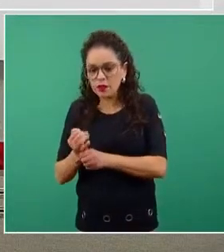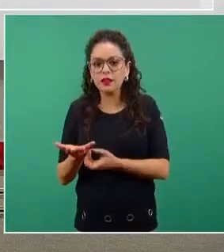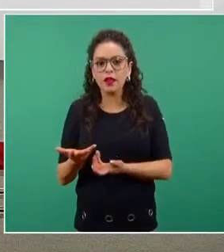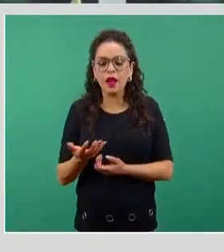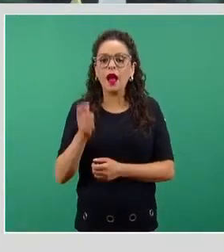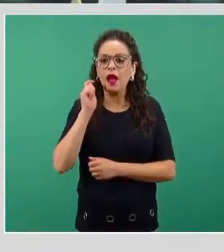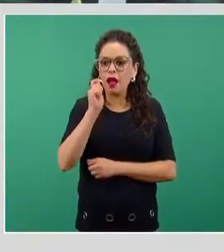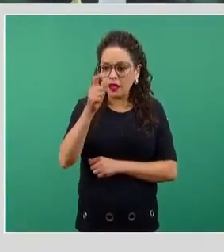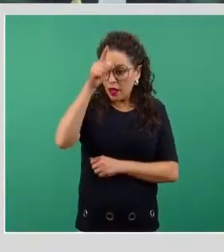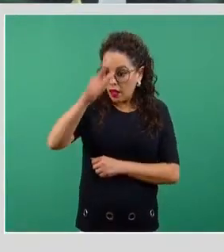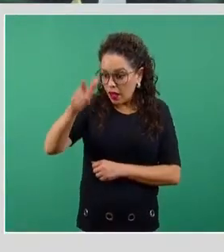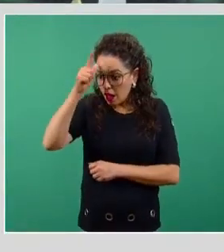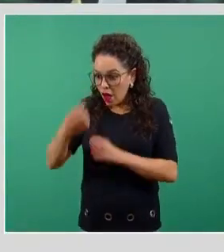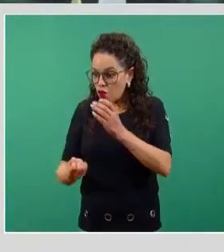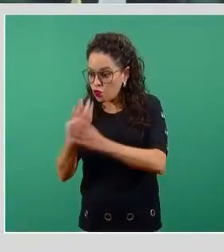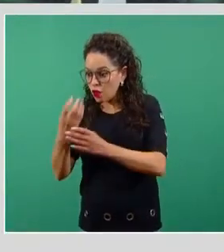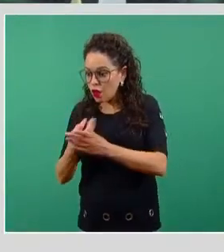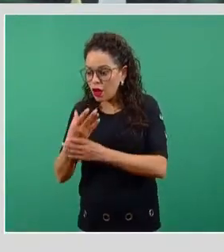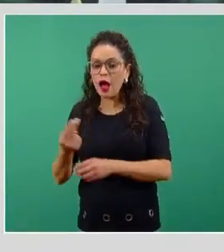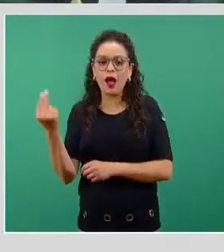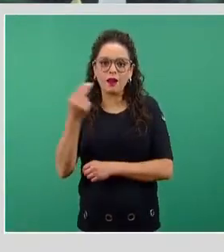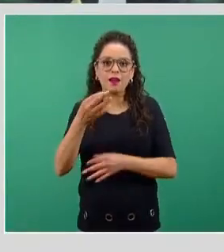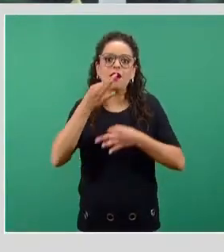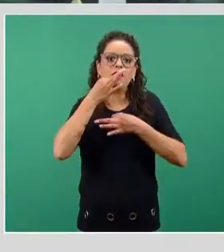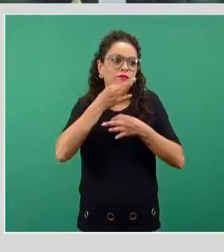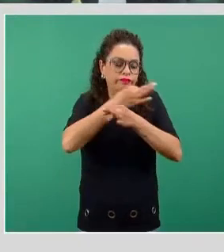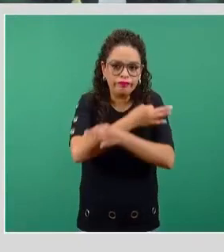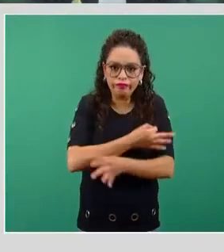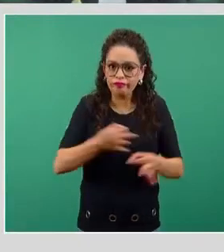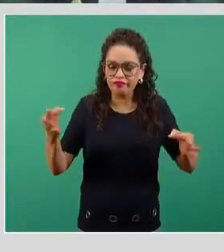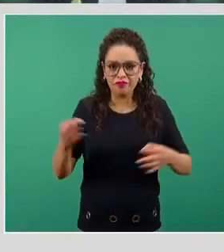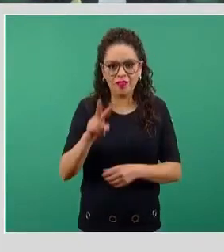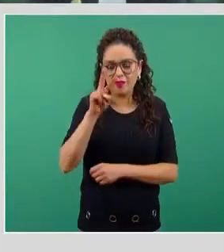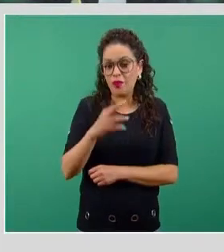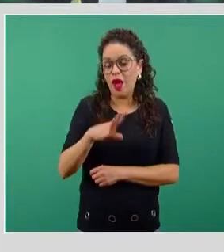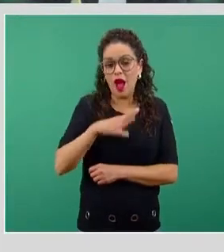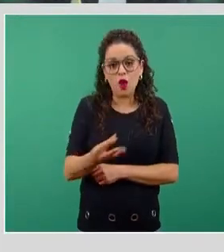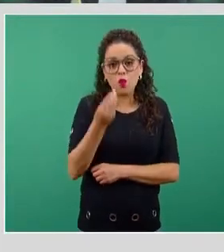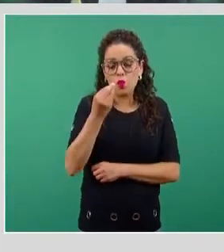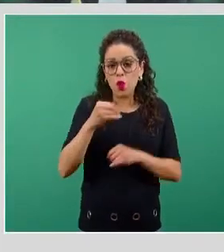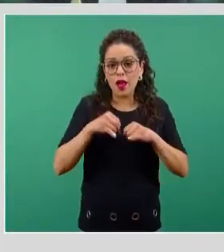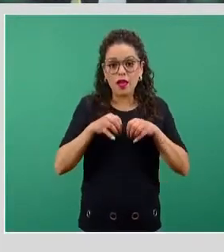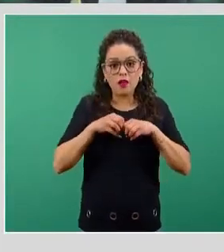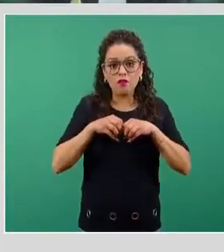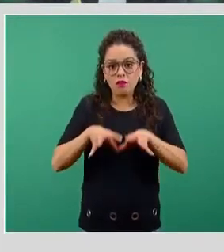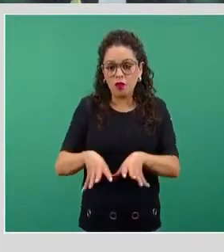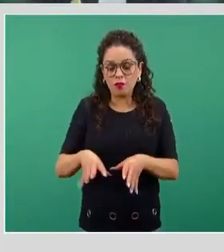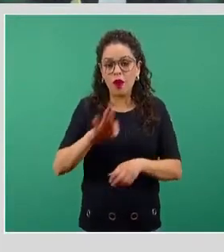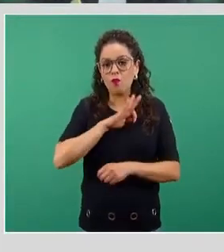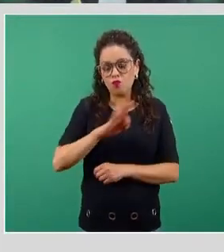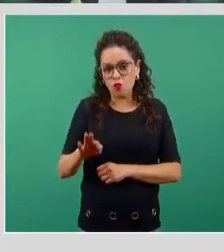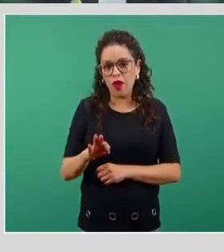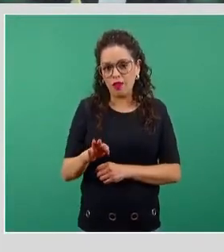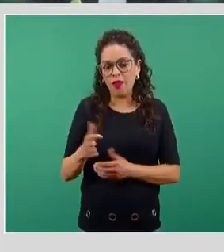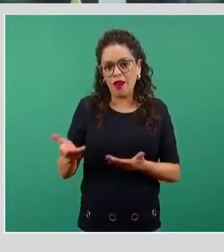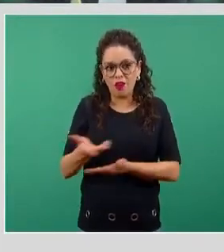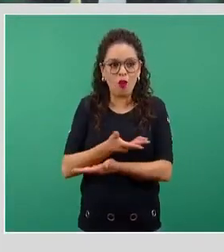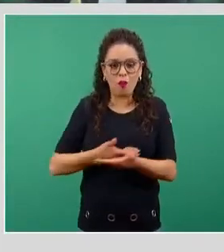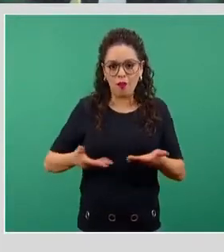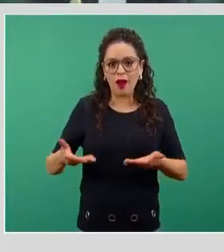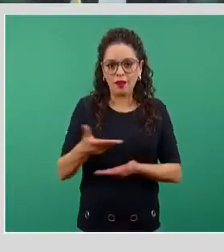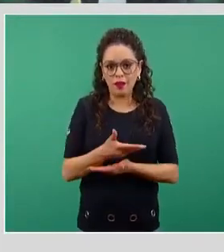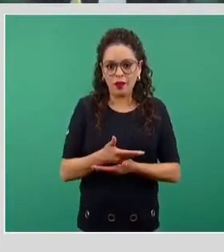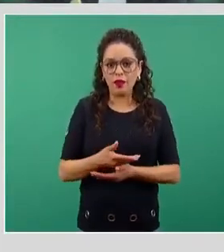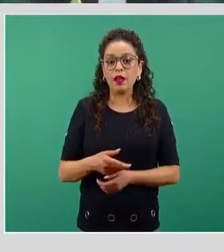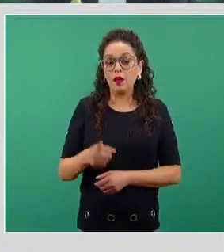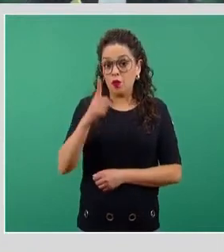que obviamente por lo mismo tienen mucho que comunicarnos, tienen mucha información que darnos y que no solamente se encuentran